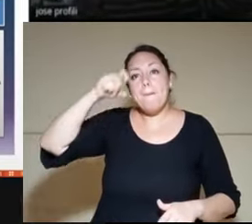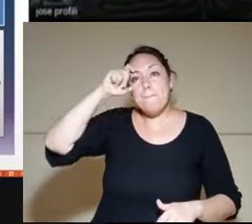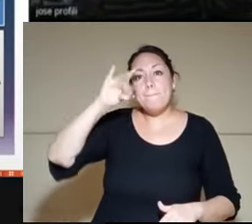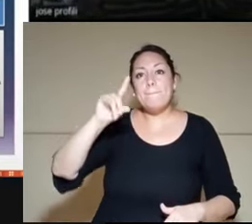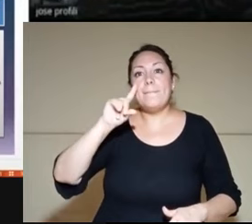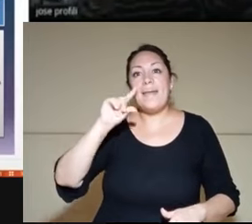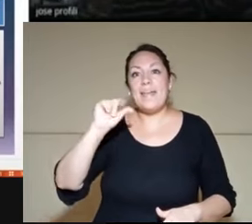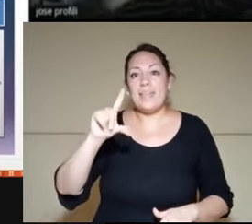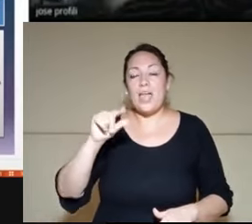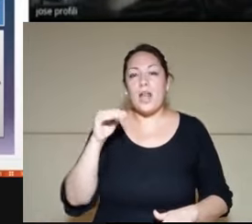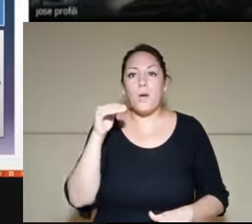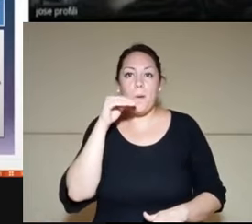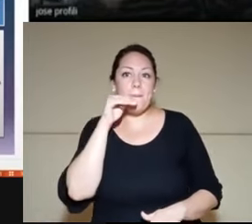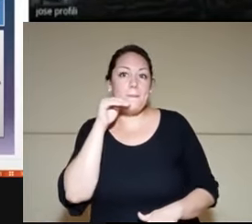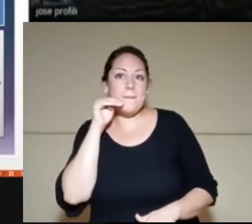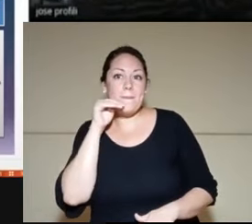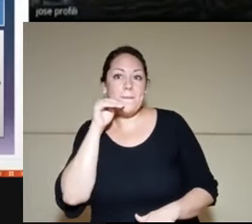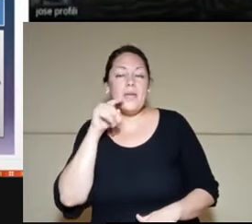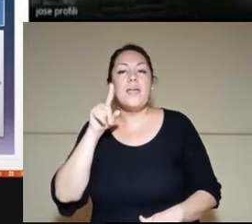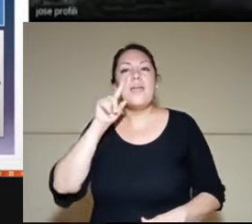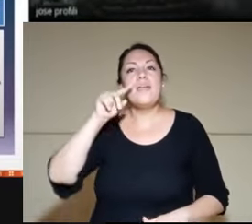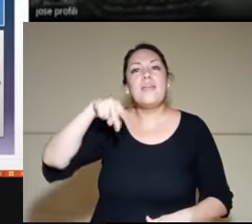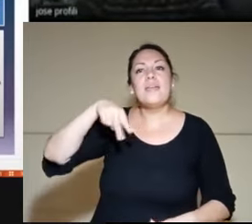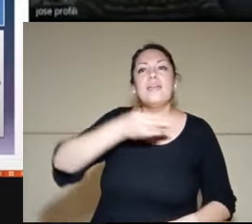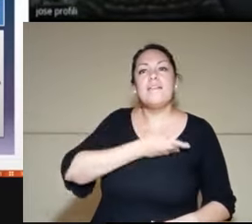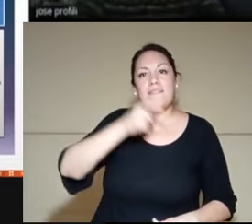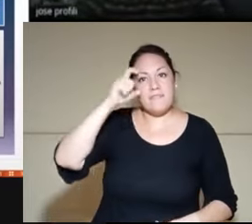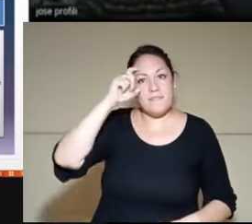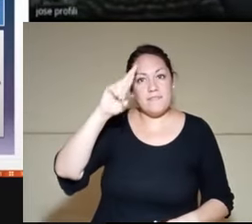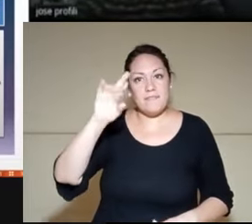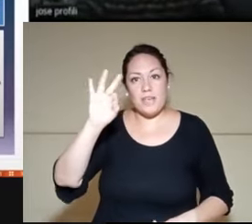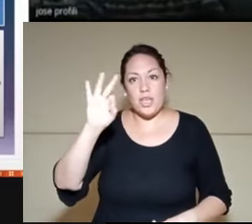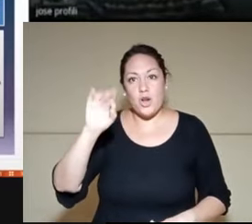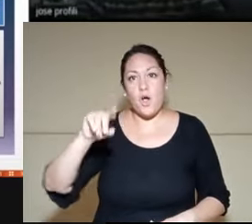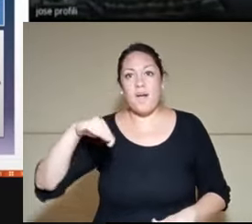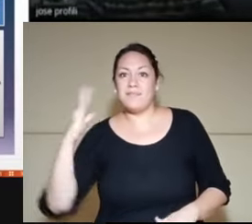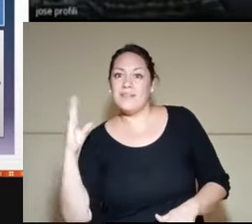o ínfero lateral porque está abajo pero hacia afuera. ¿Sí?